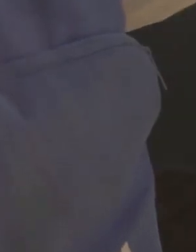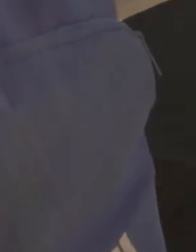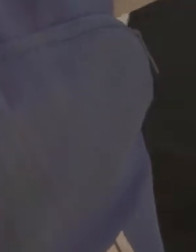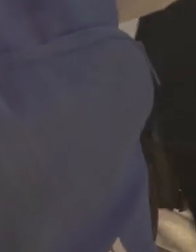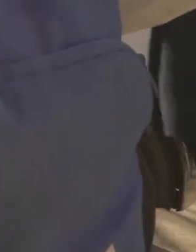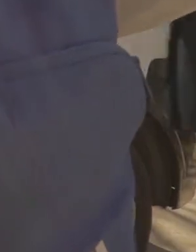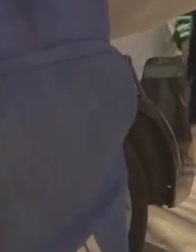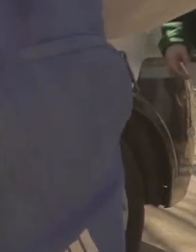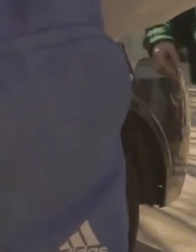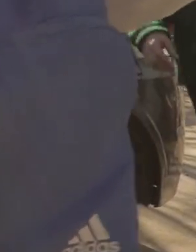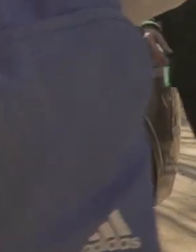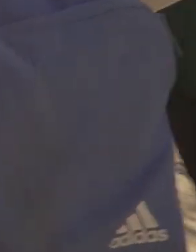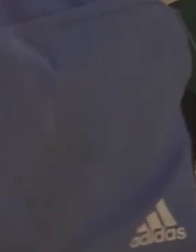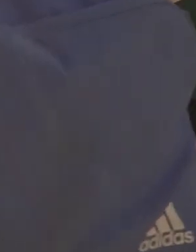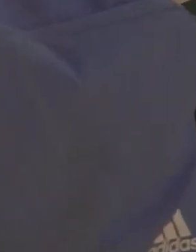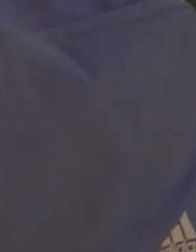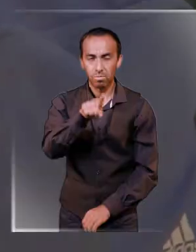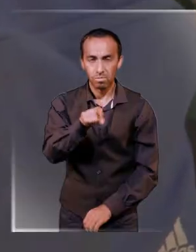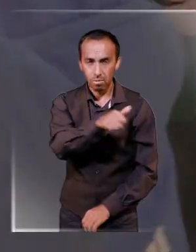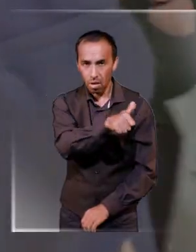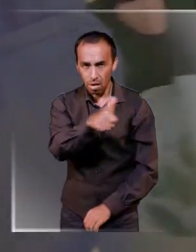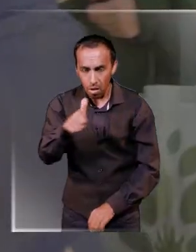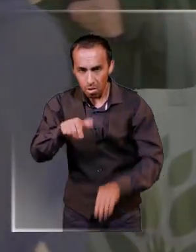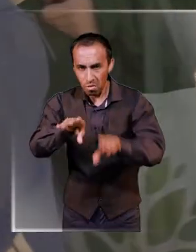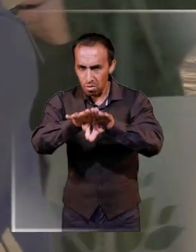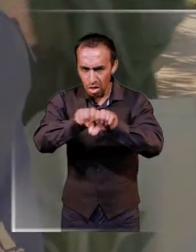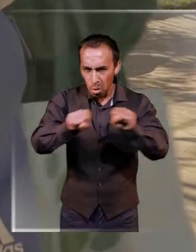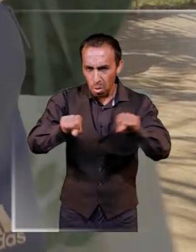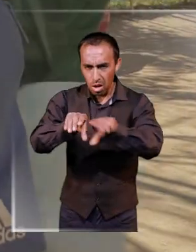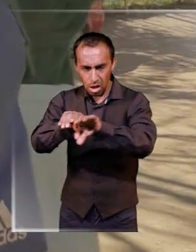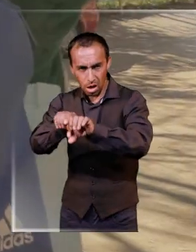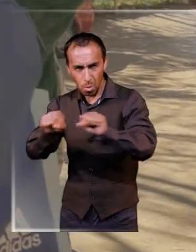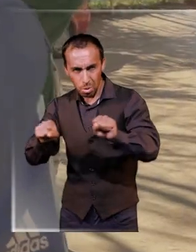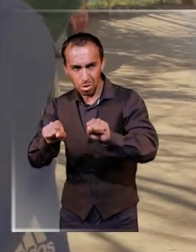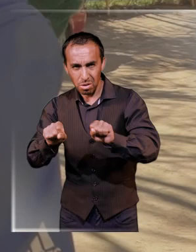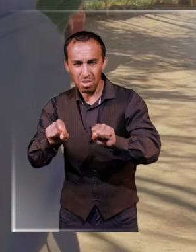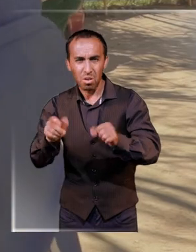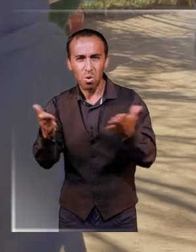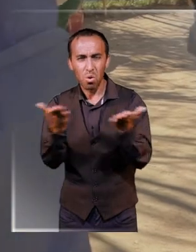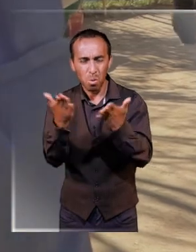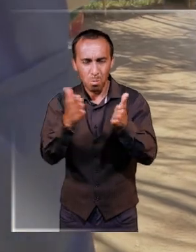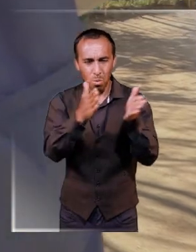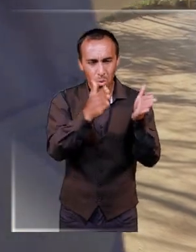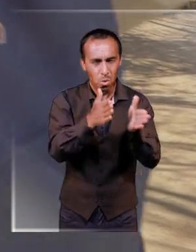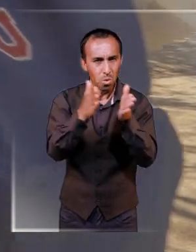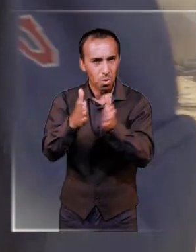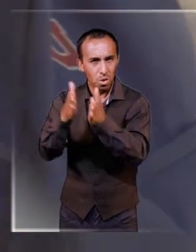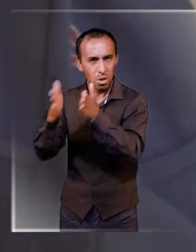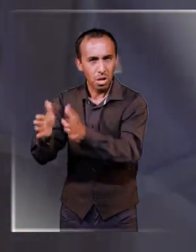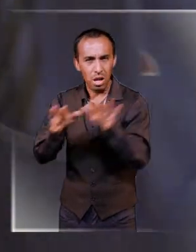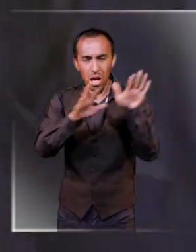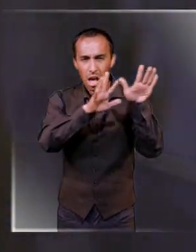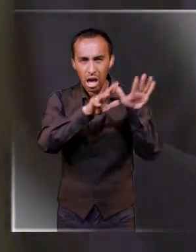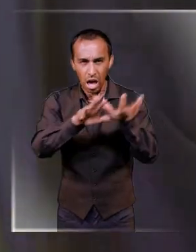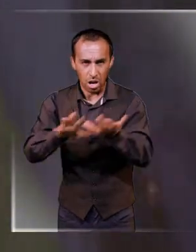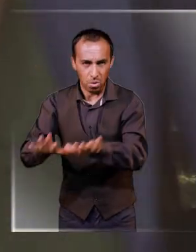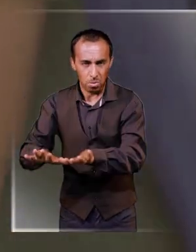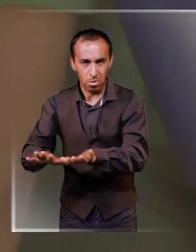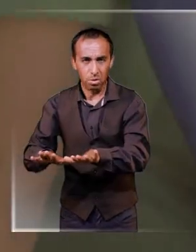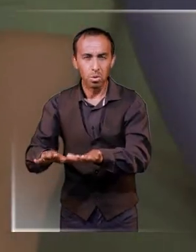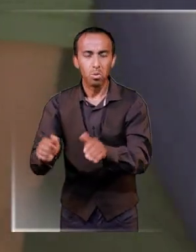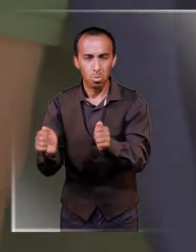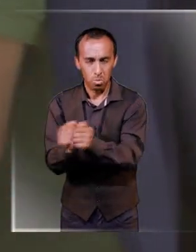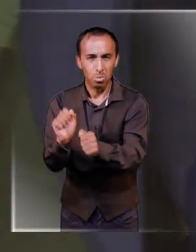Marité y Romina. Ven, yo me llevo a uno encima de la chalequita. Me llevo uno encima de los